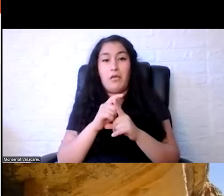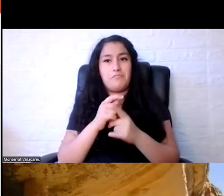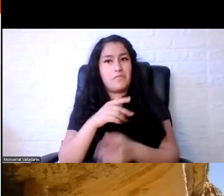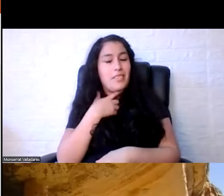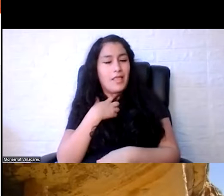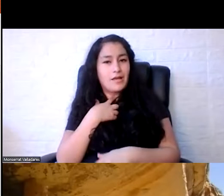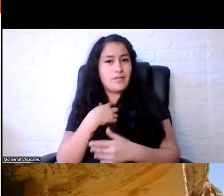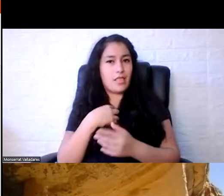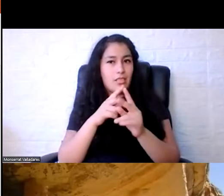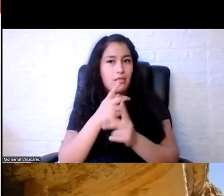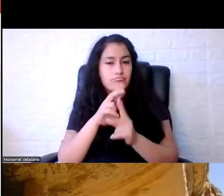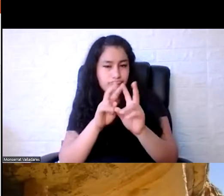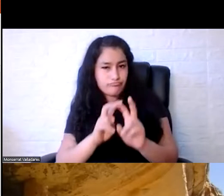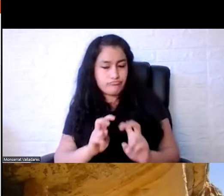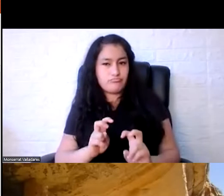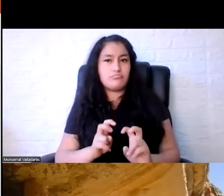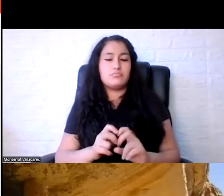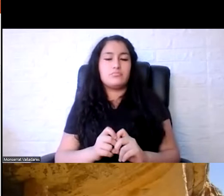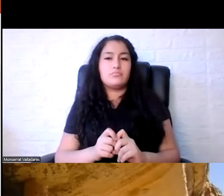¿no? Entonces,